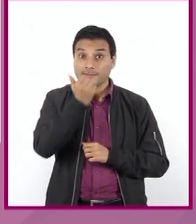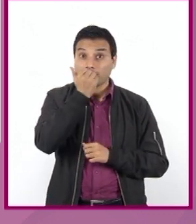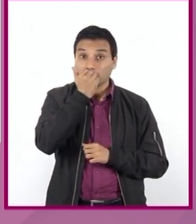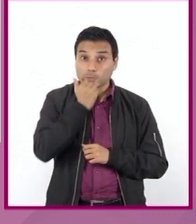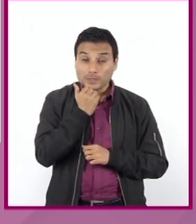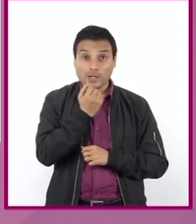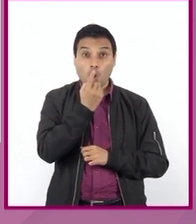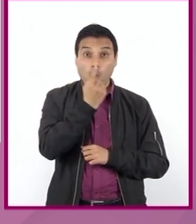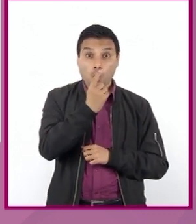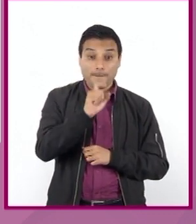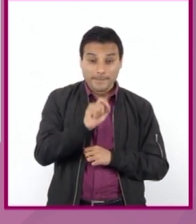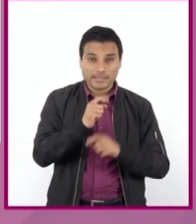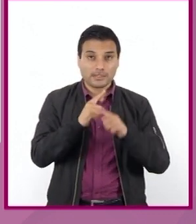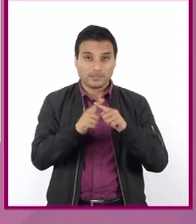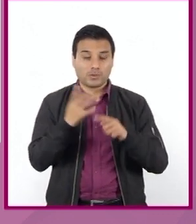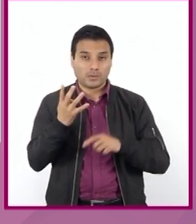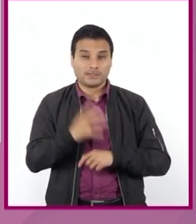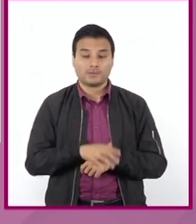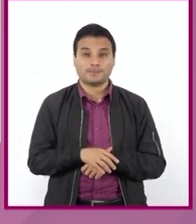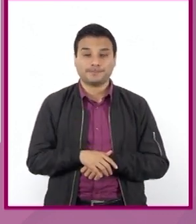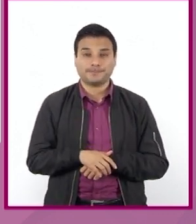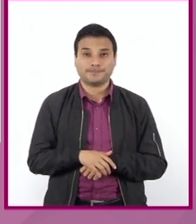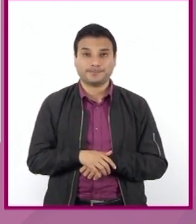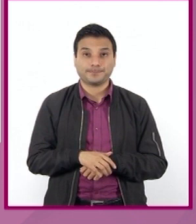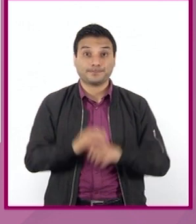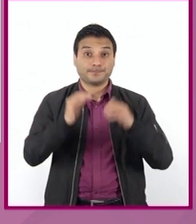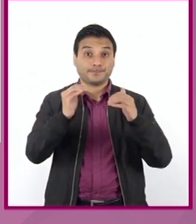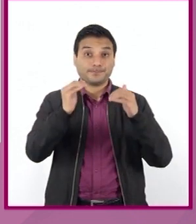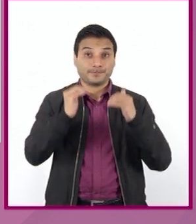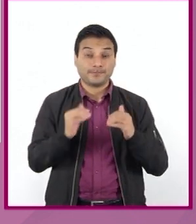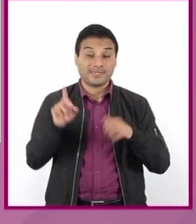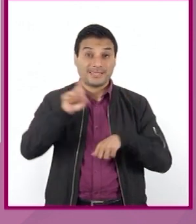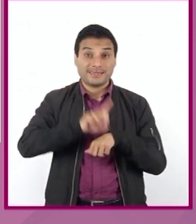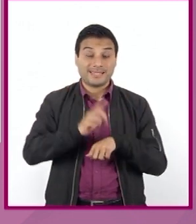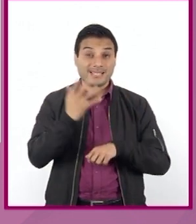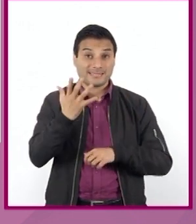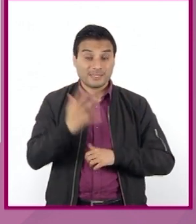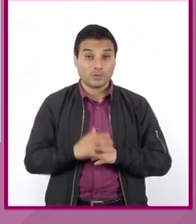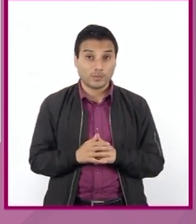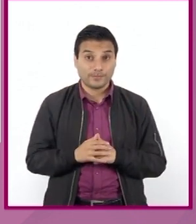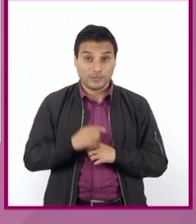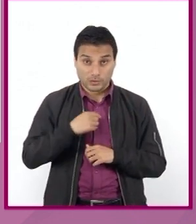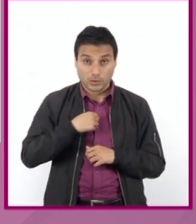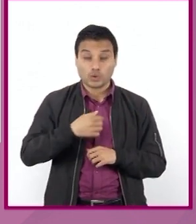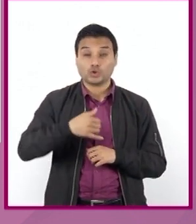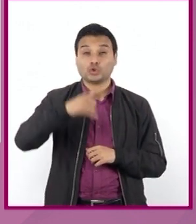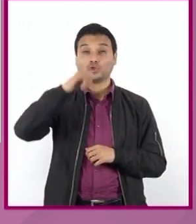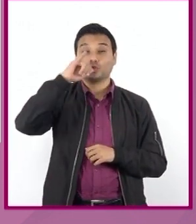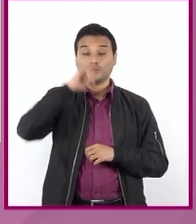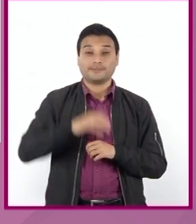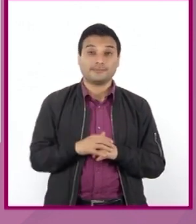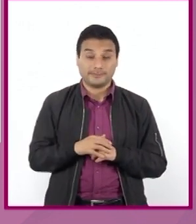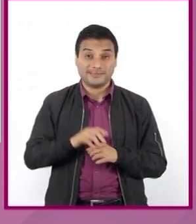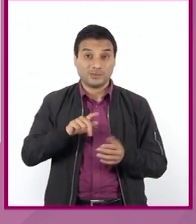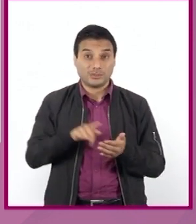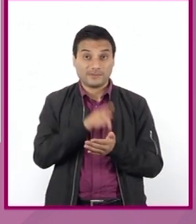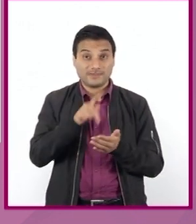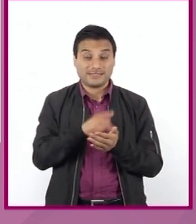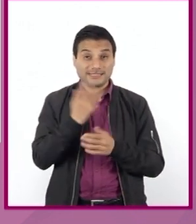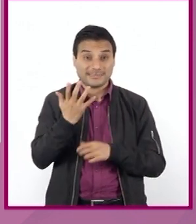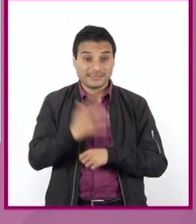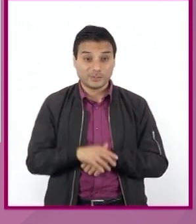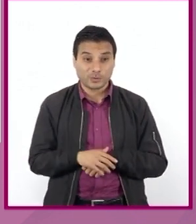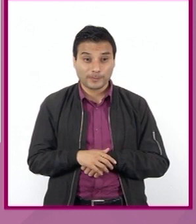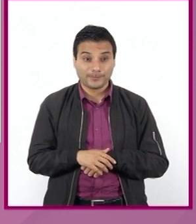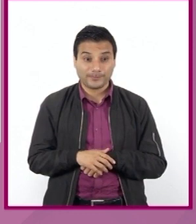en kilogramos de consumo de azúcar. Si el día 5 se consume el quíntuple de la cantidad en mililitros